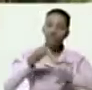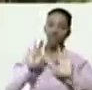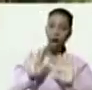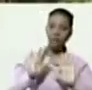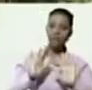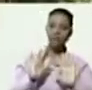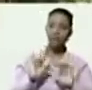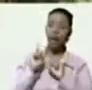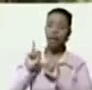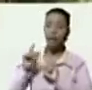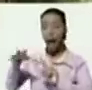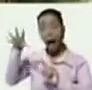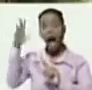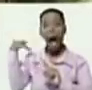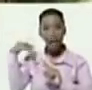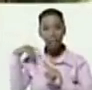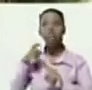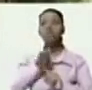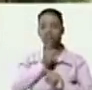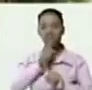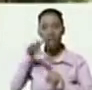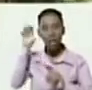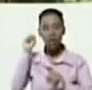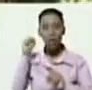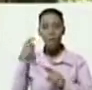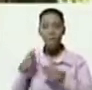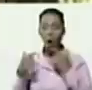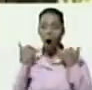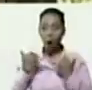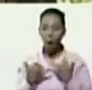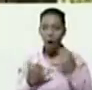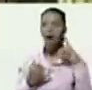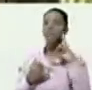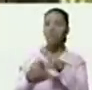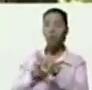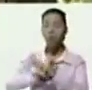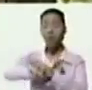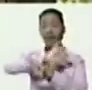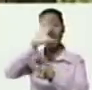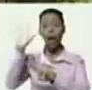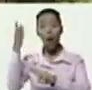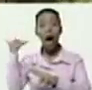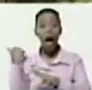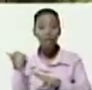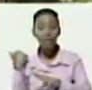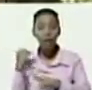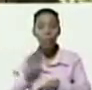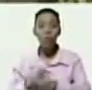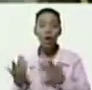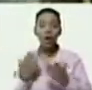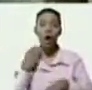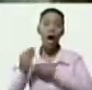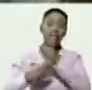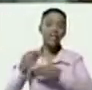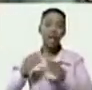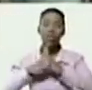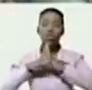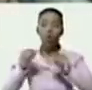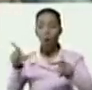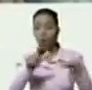Costaba entenderlo antes. Ahora lo vemos muy claro ante los ataques mediáticos que nos hacen desde todas